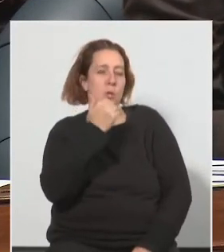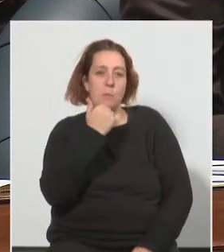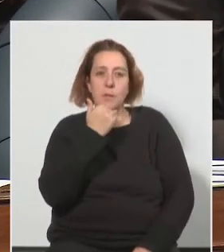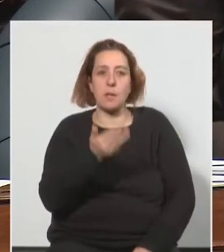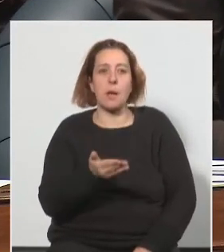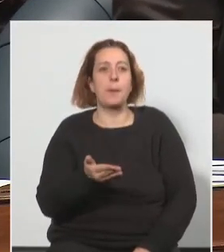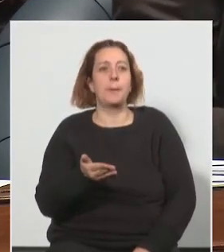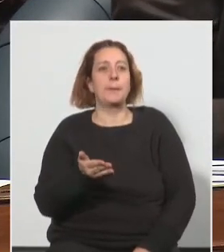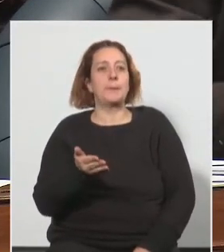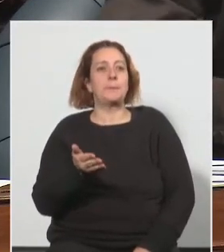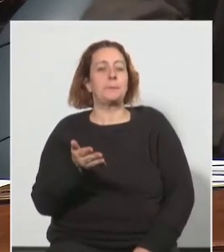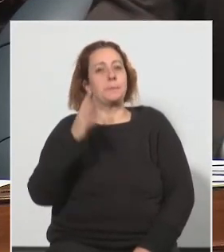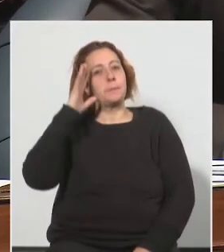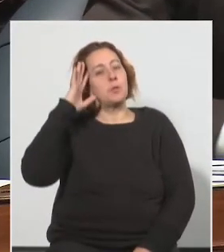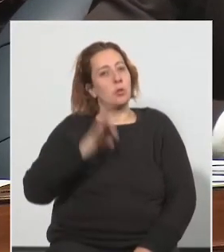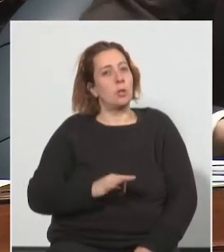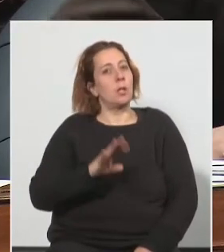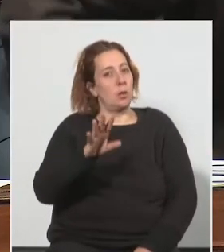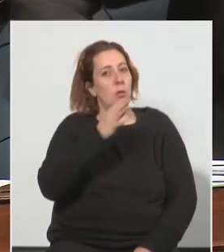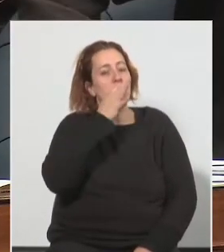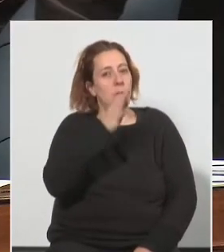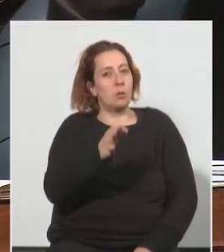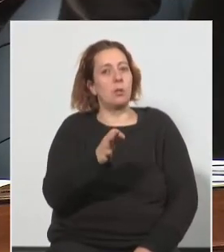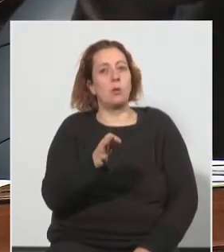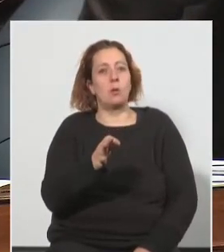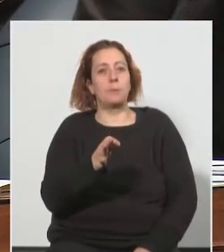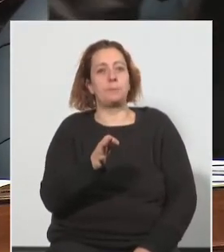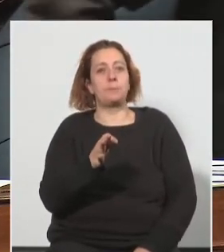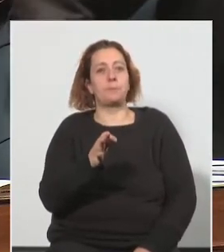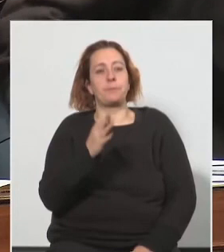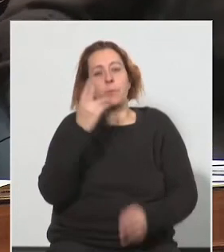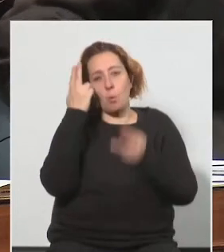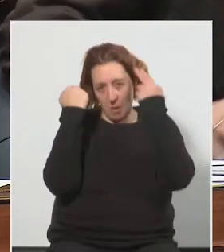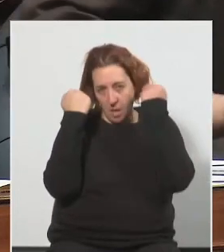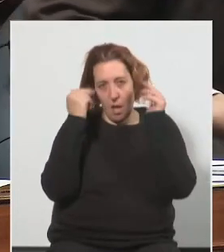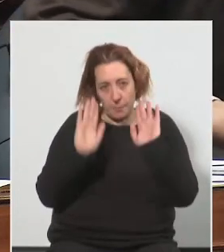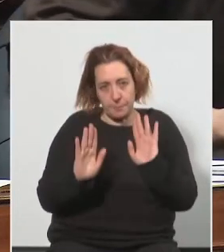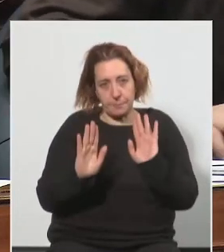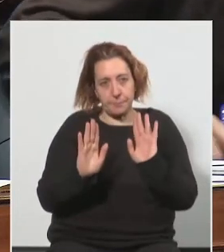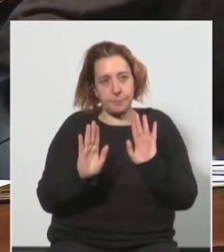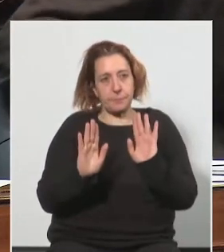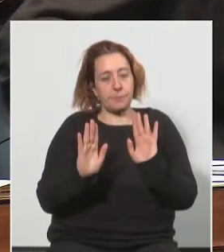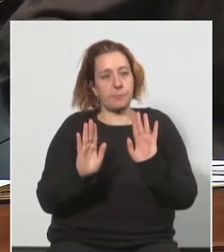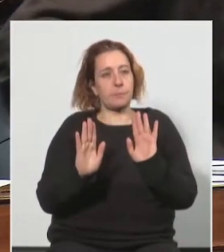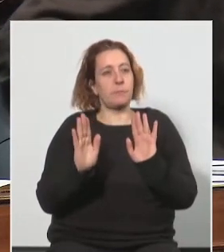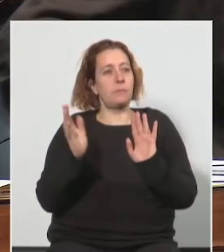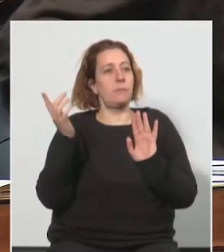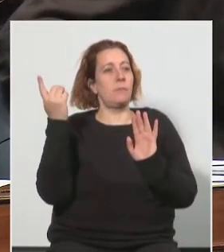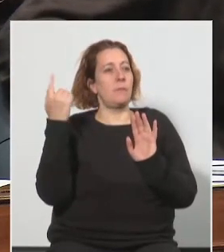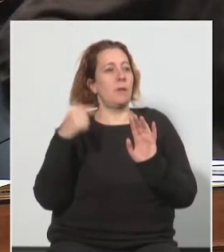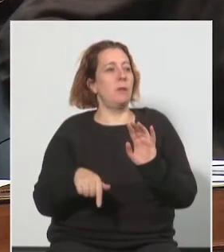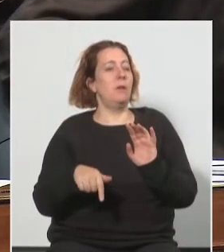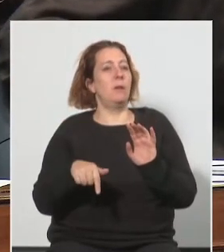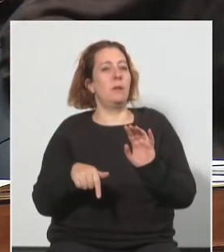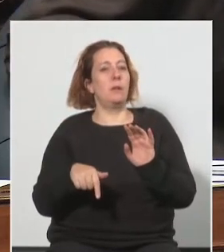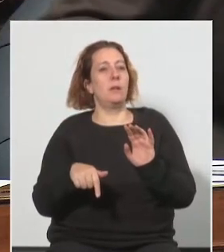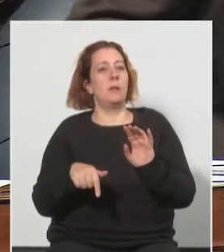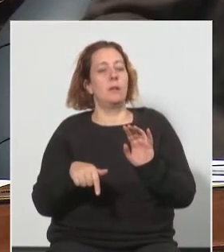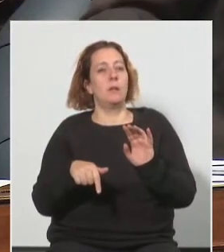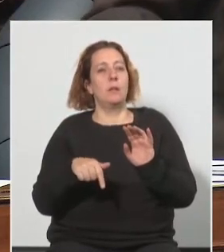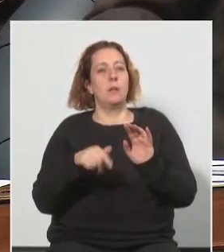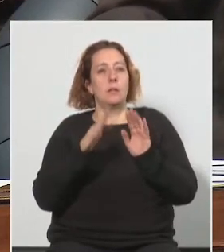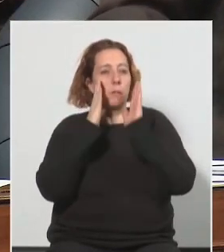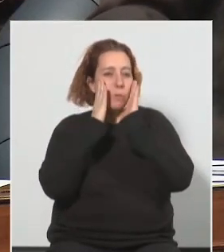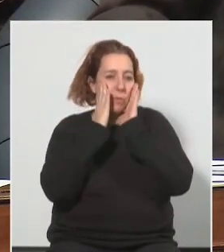sabía. Yo creo, y lo digo con humildad, que estamos centrando las baterías en